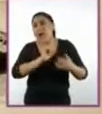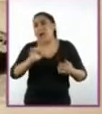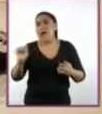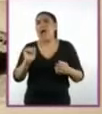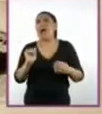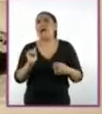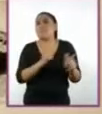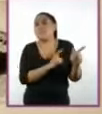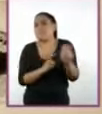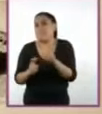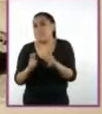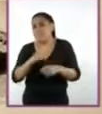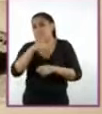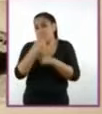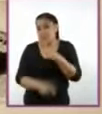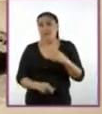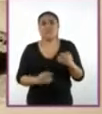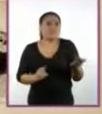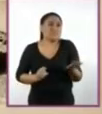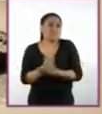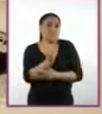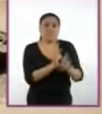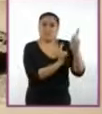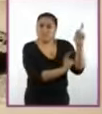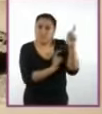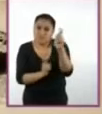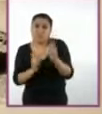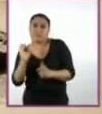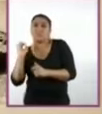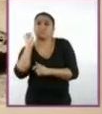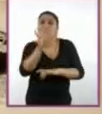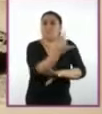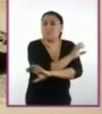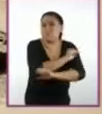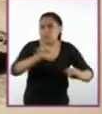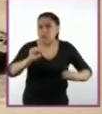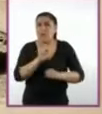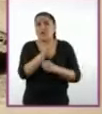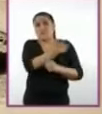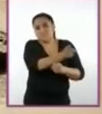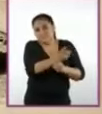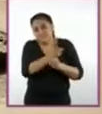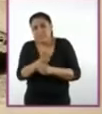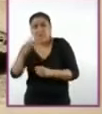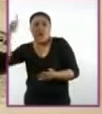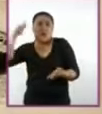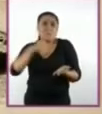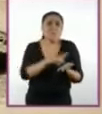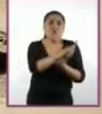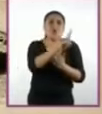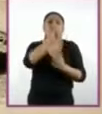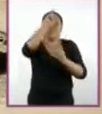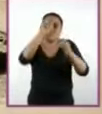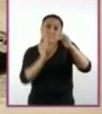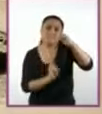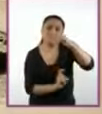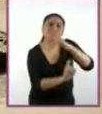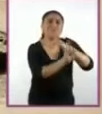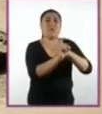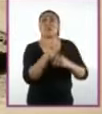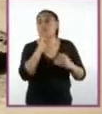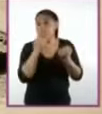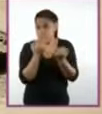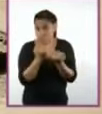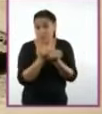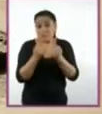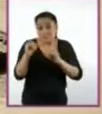y mortíferas, como ametralladoras, granadas, tanques, aviones, buques y submarinos e